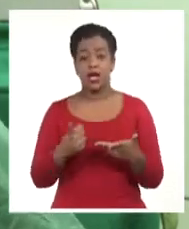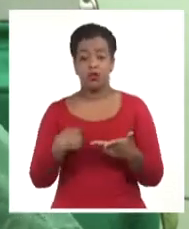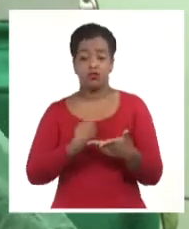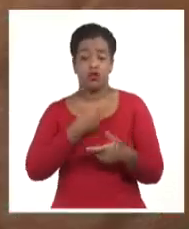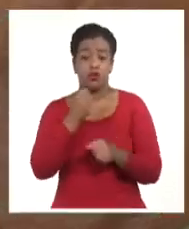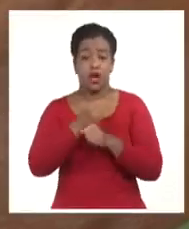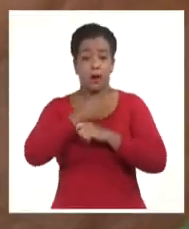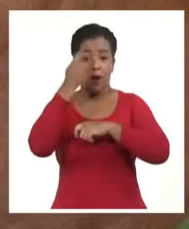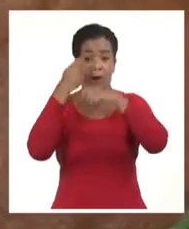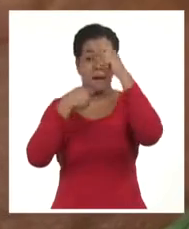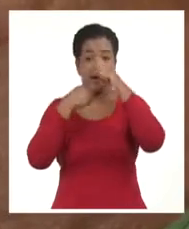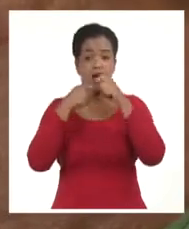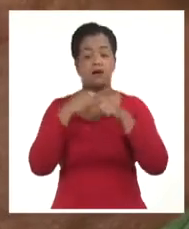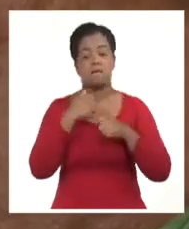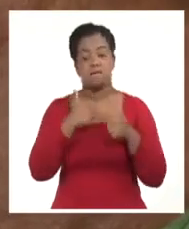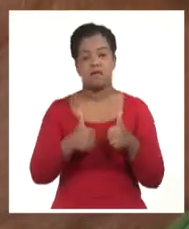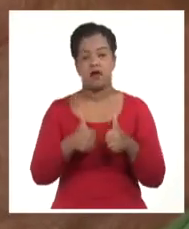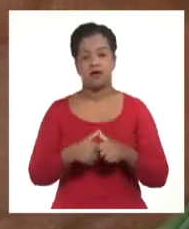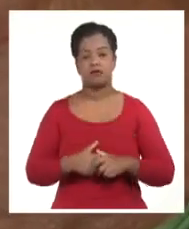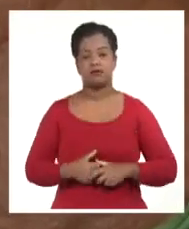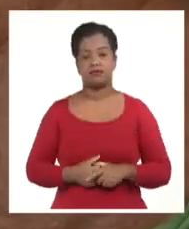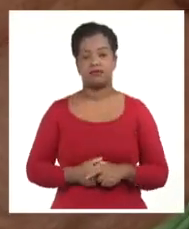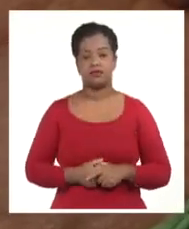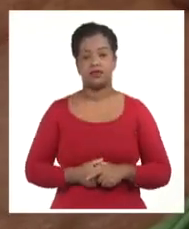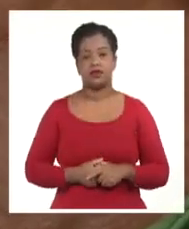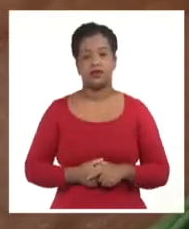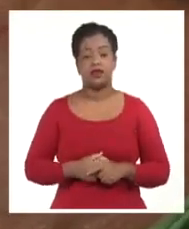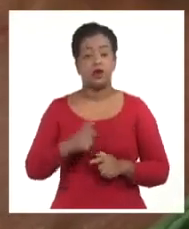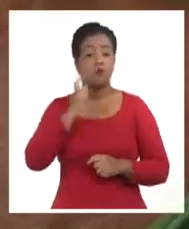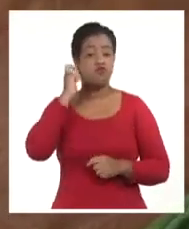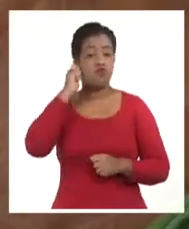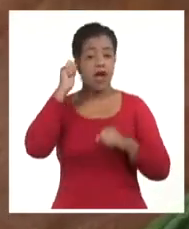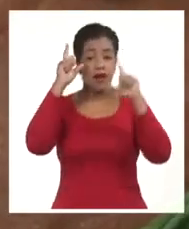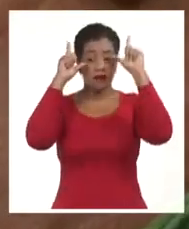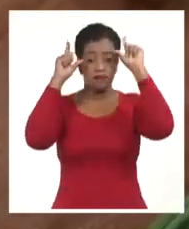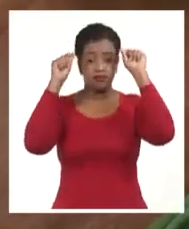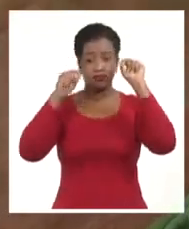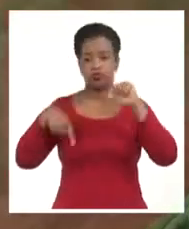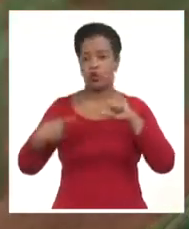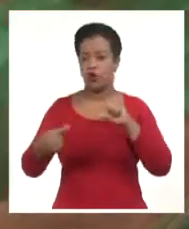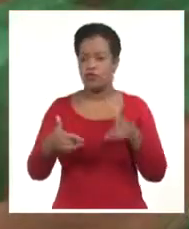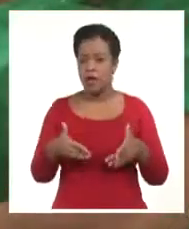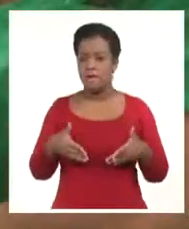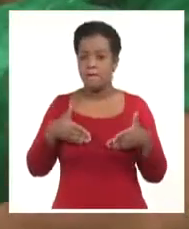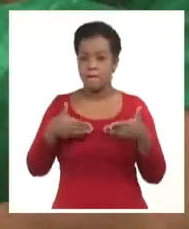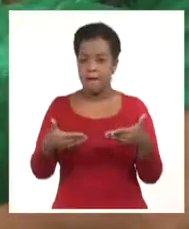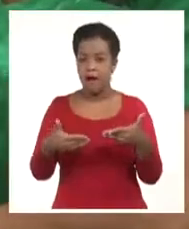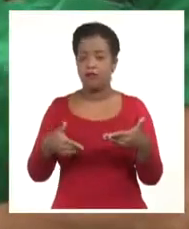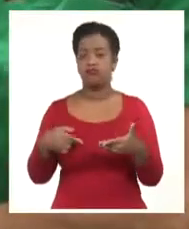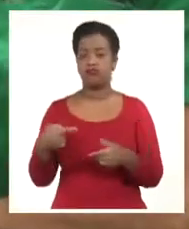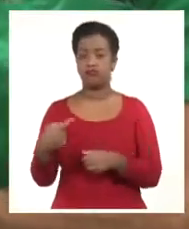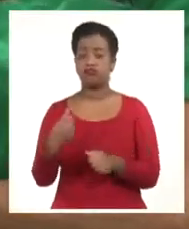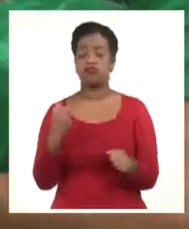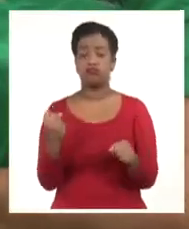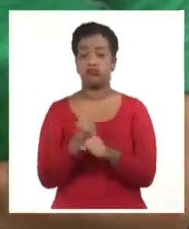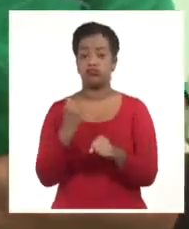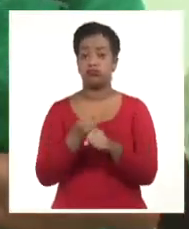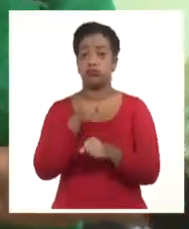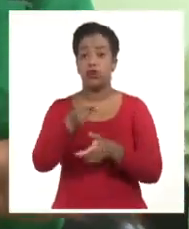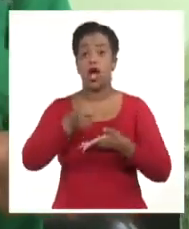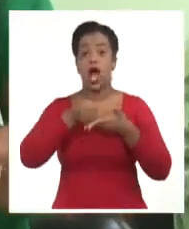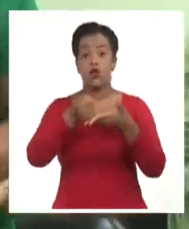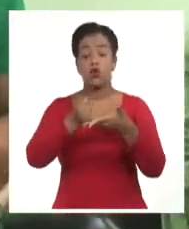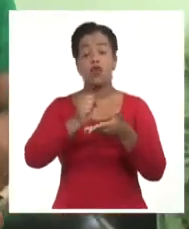y satisfactorio. Al ofrecer el alma en su trabajo diario, los profesionales de la enfermería contribuyen a